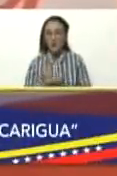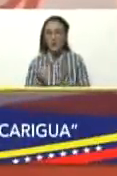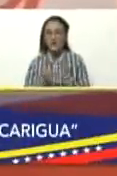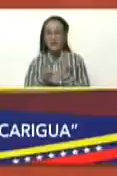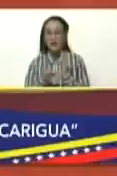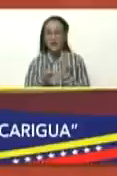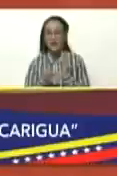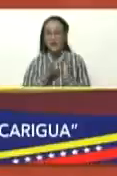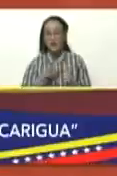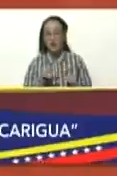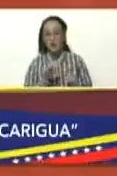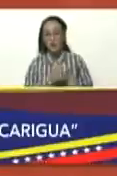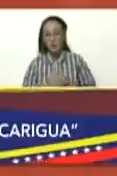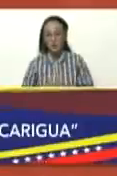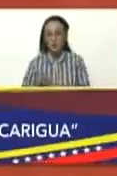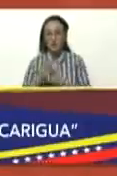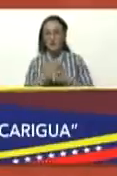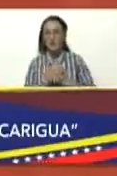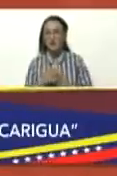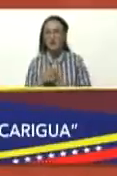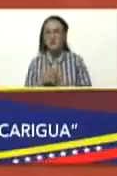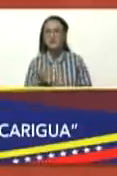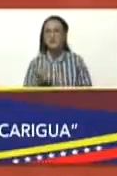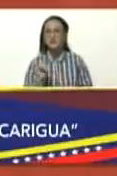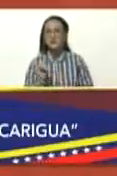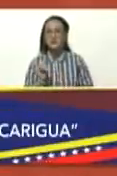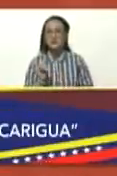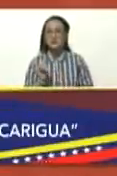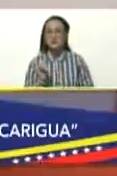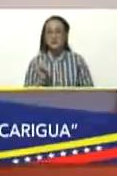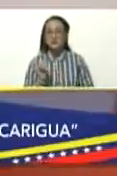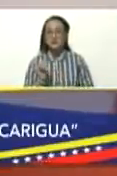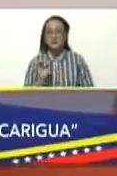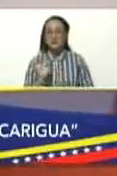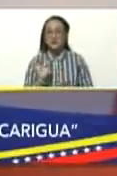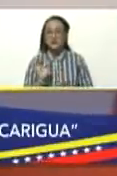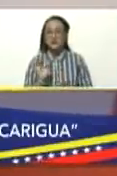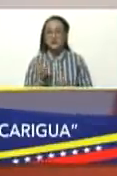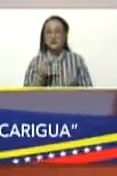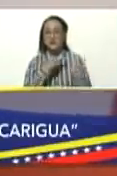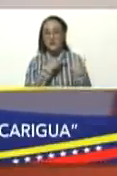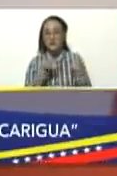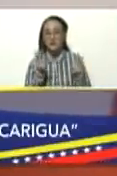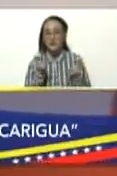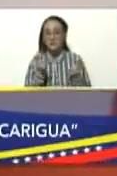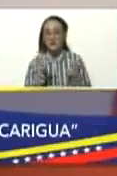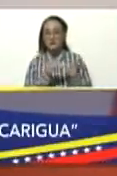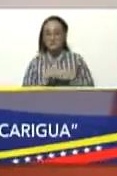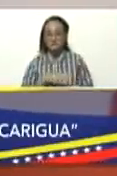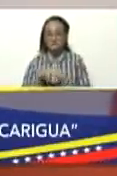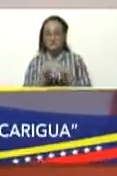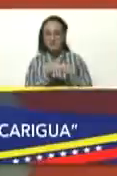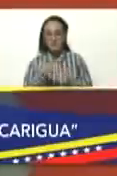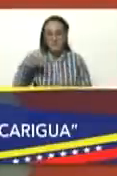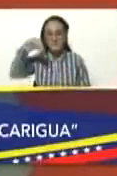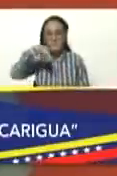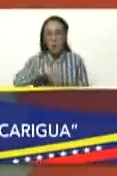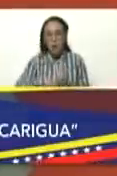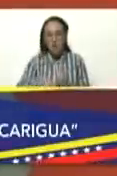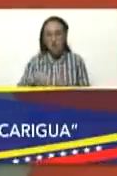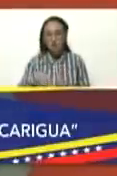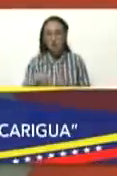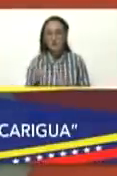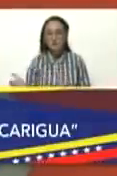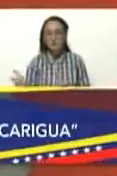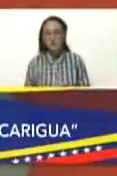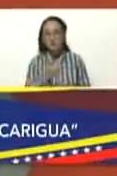técnicas en nuestras comunidades. También tenemos nuestra transferencia de competencia sobre el mantenimiento de pozos, donde lo